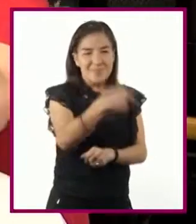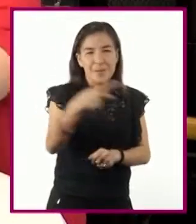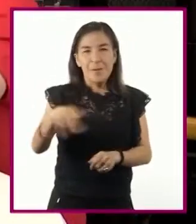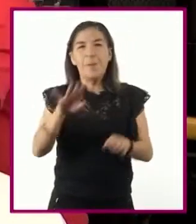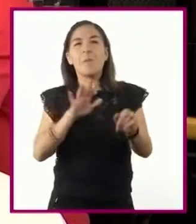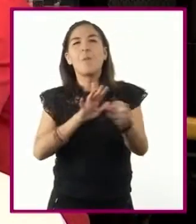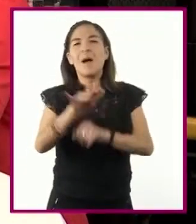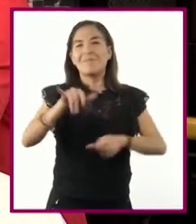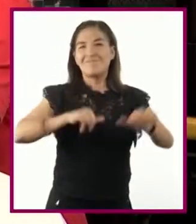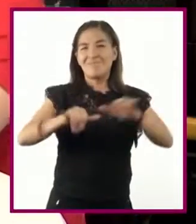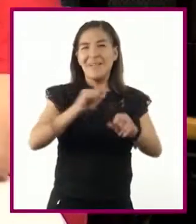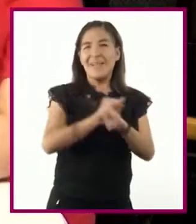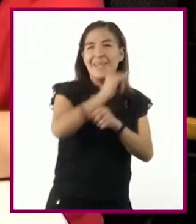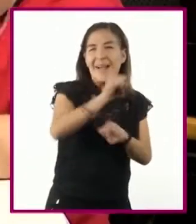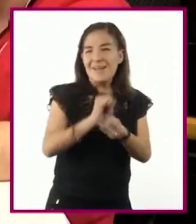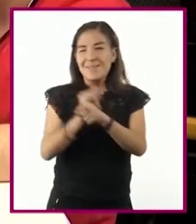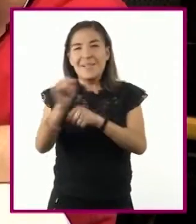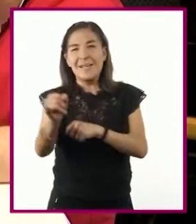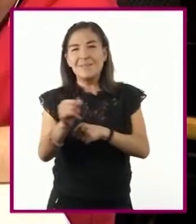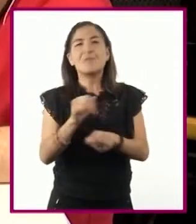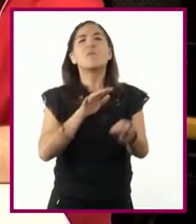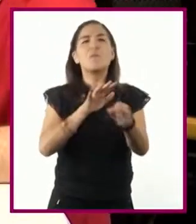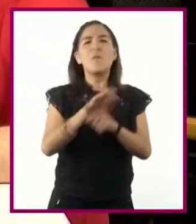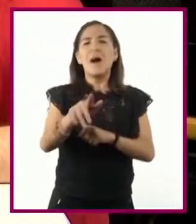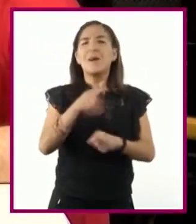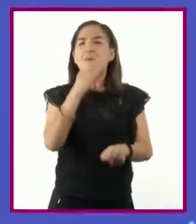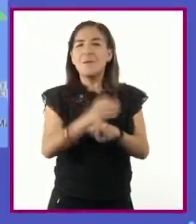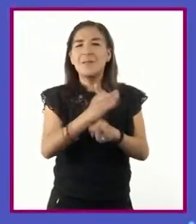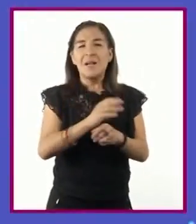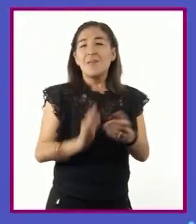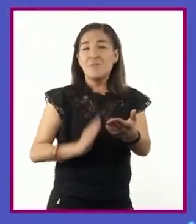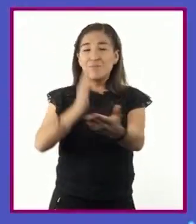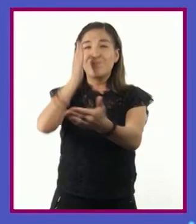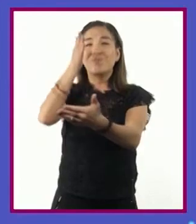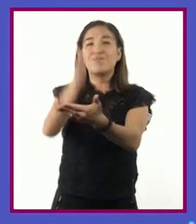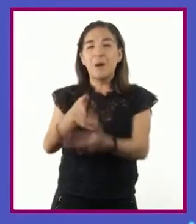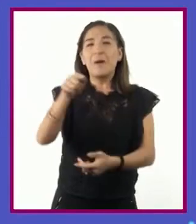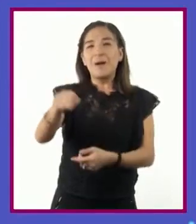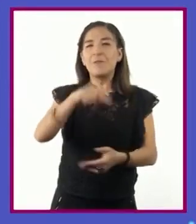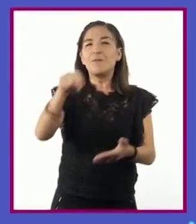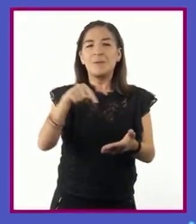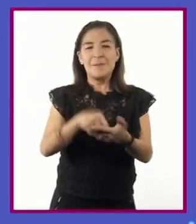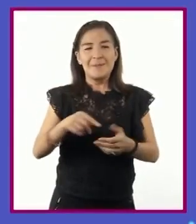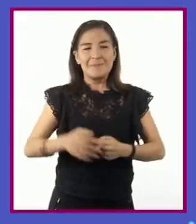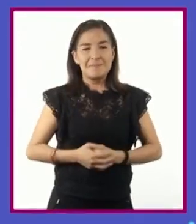lejanía geográfica. Iniciemos yendo hasta el lejano oriente para visitar